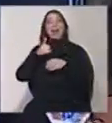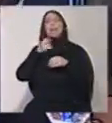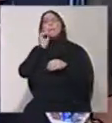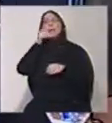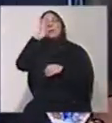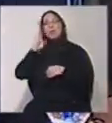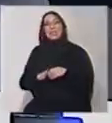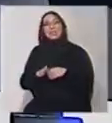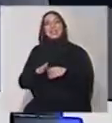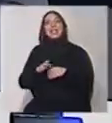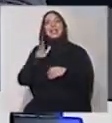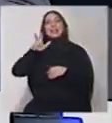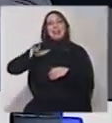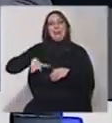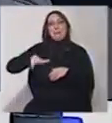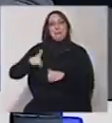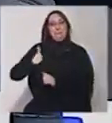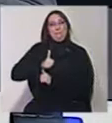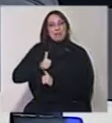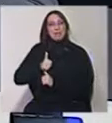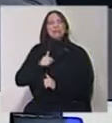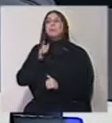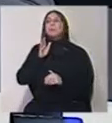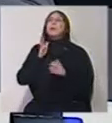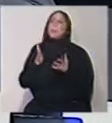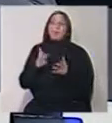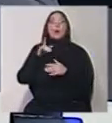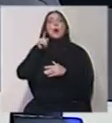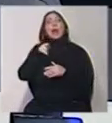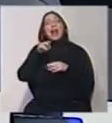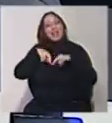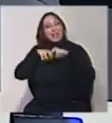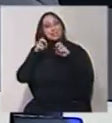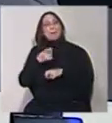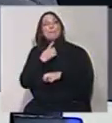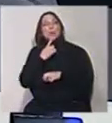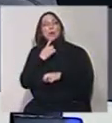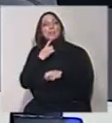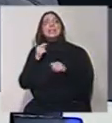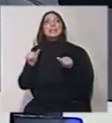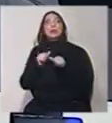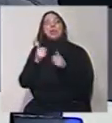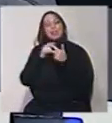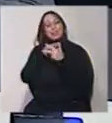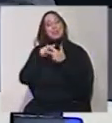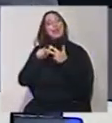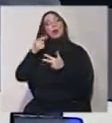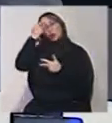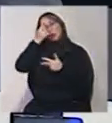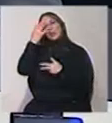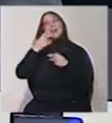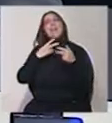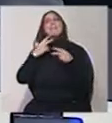Brasil cumplió 3 meses. Bueno, Brasil en el análisis político siempre se utilizan 3 conceptos que son como